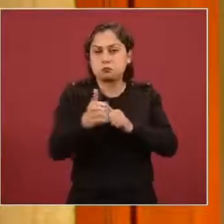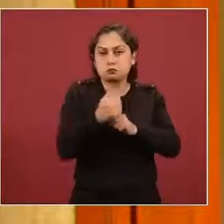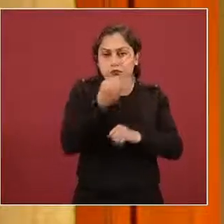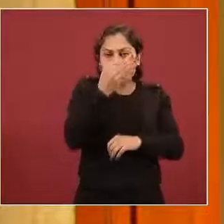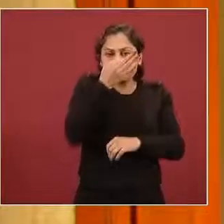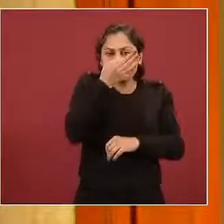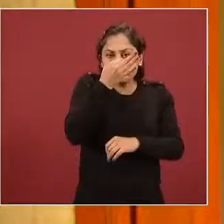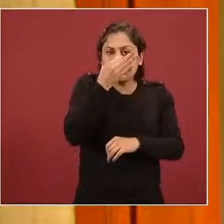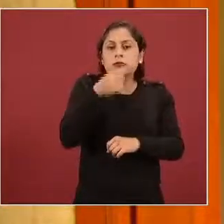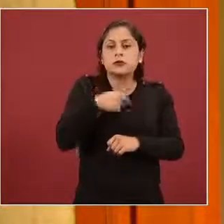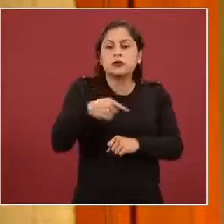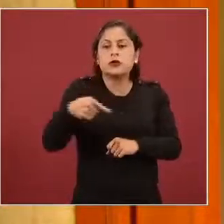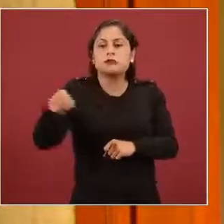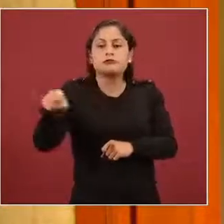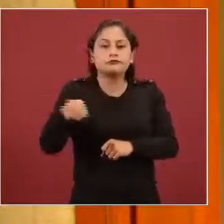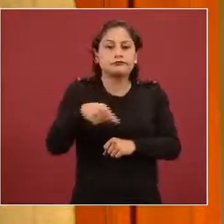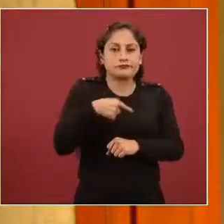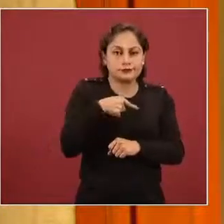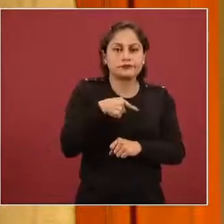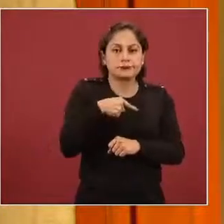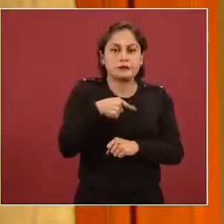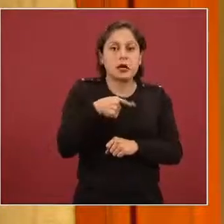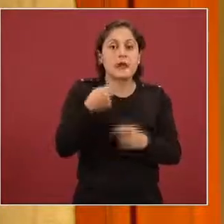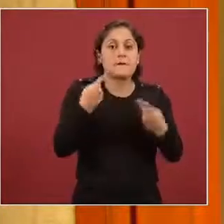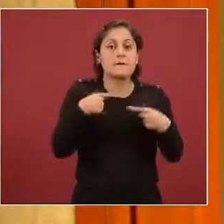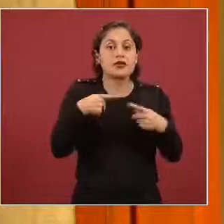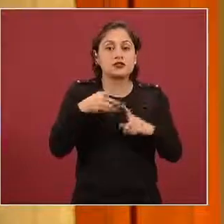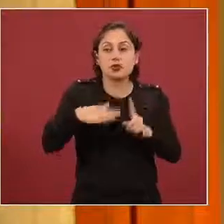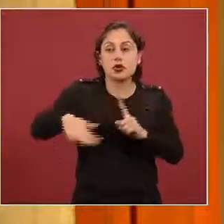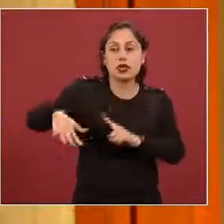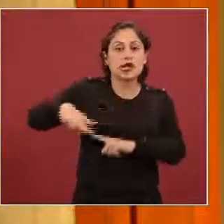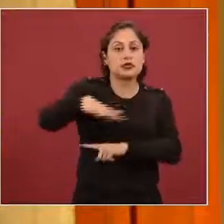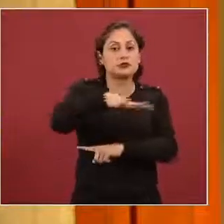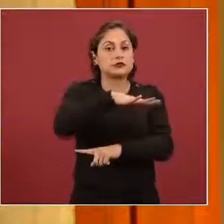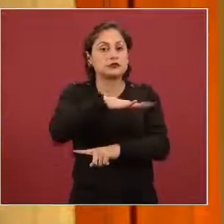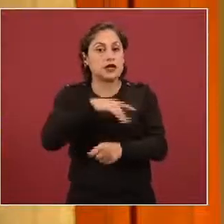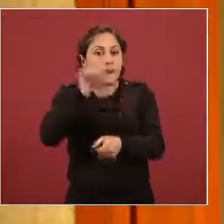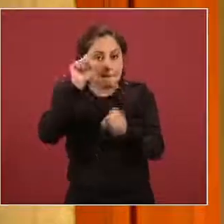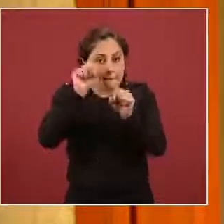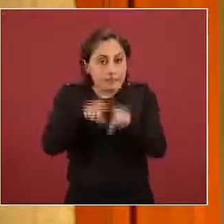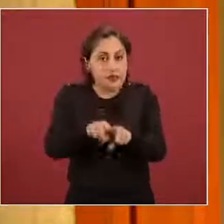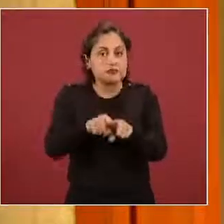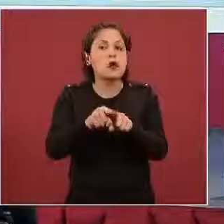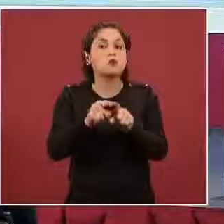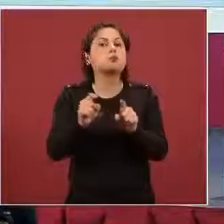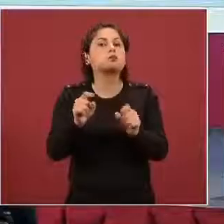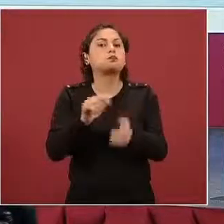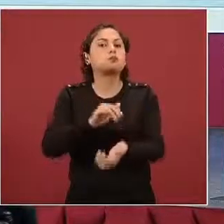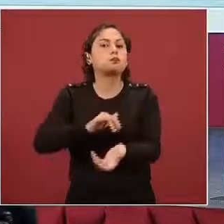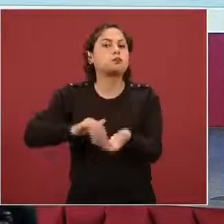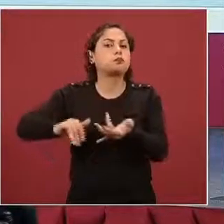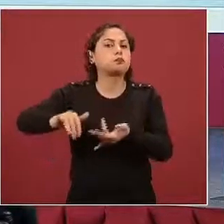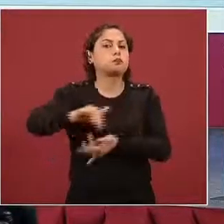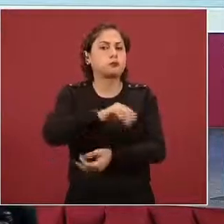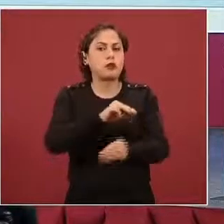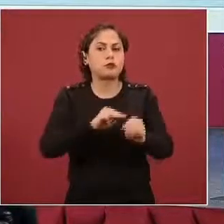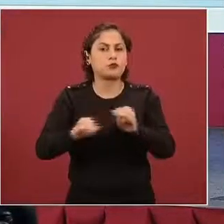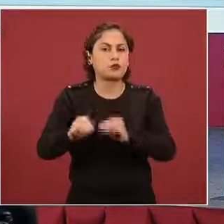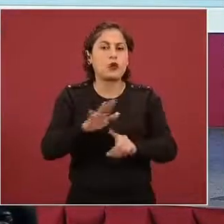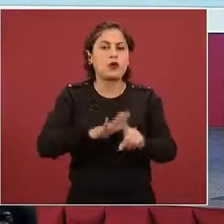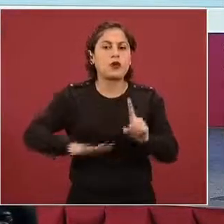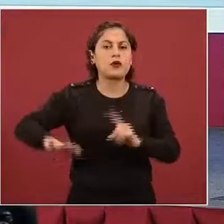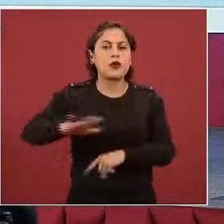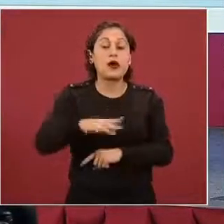es posible que interactuemos con personas que conviven ya en ese círculo. Pero si nos desplazamos distancias